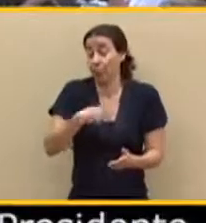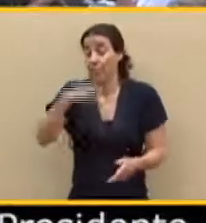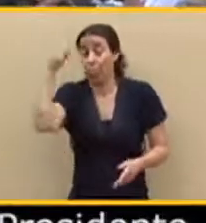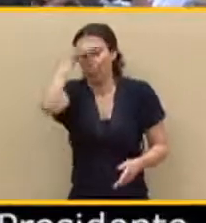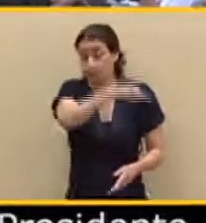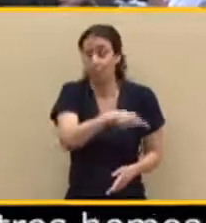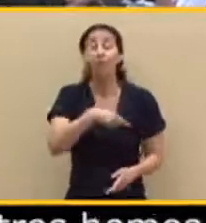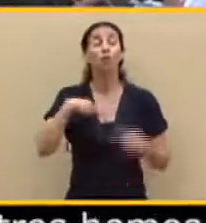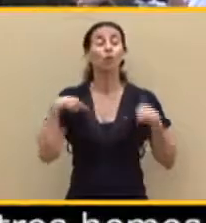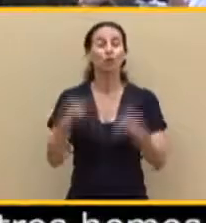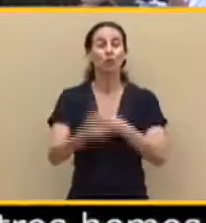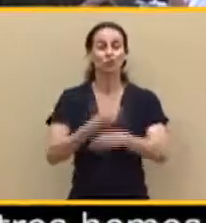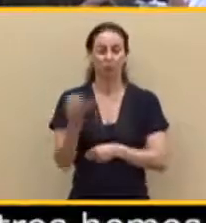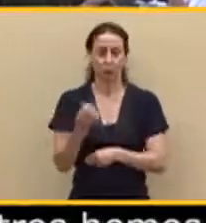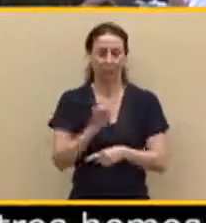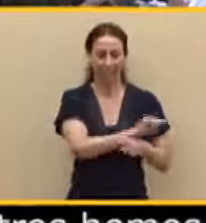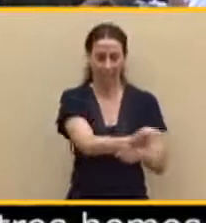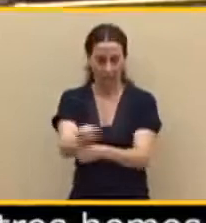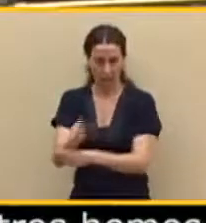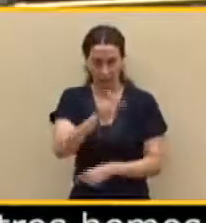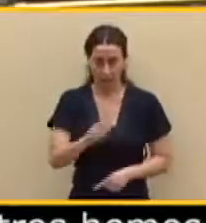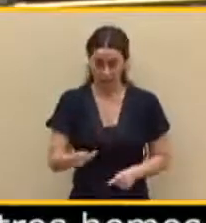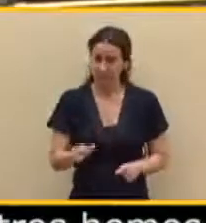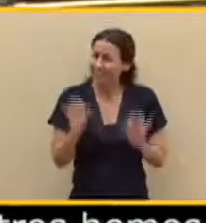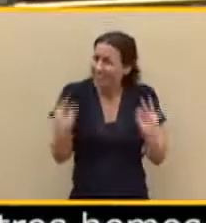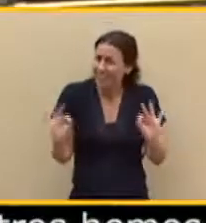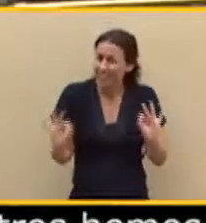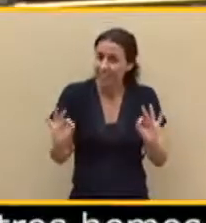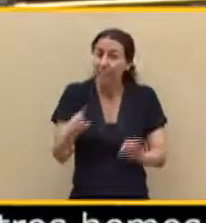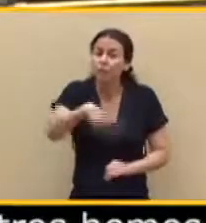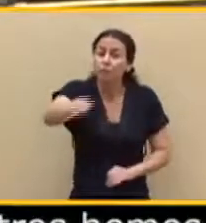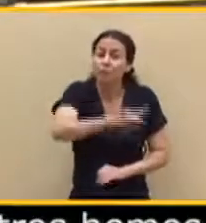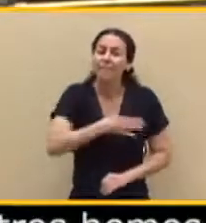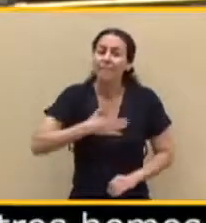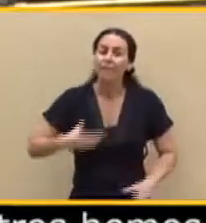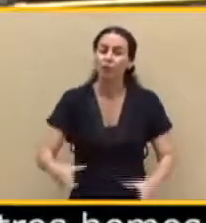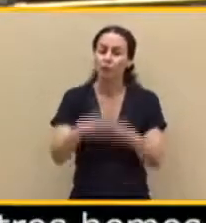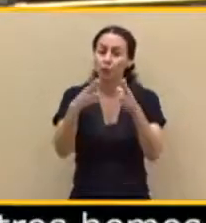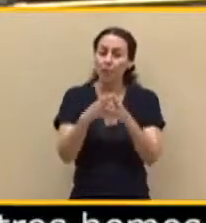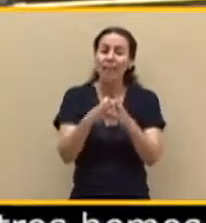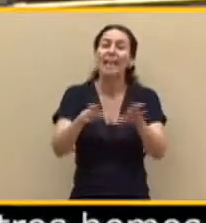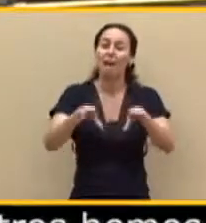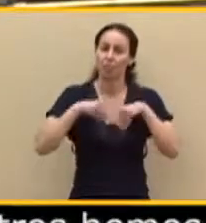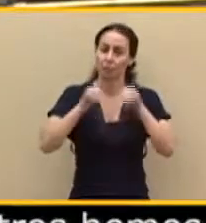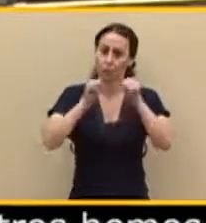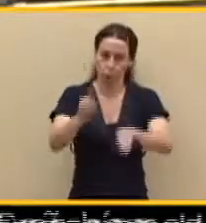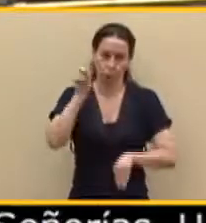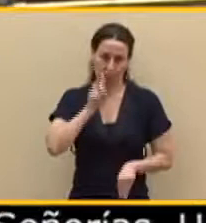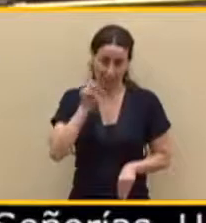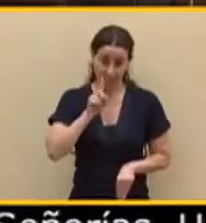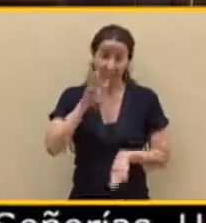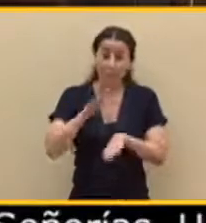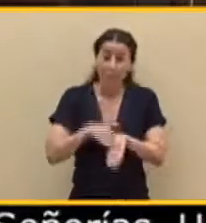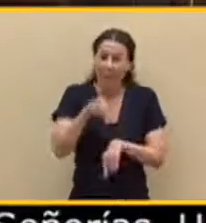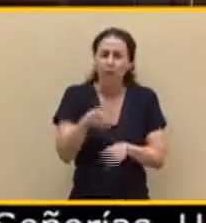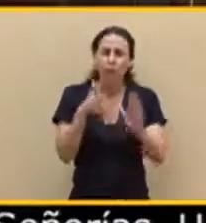gente. Y es que es así, señorías, ustedes quieren una sociedad que acepte sus mentiras. Y para eso necesitan el miedo.